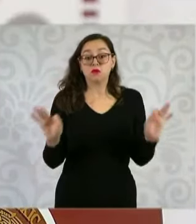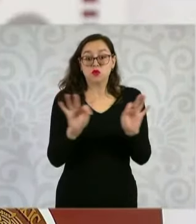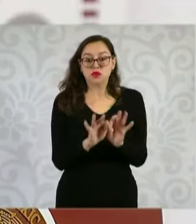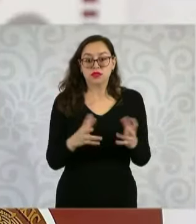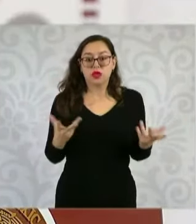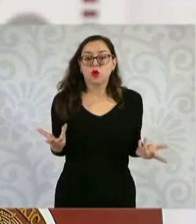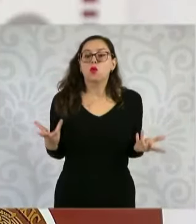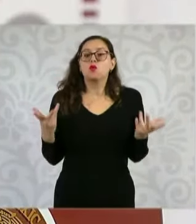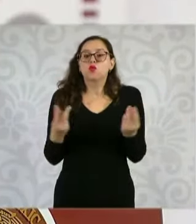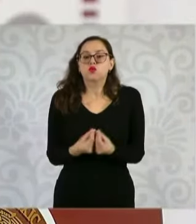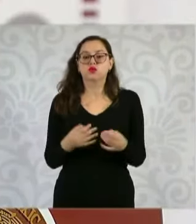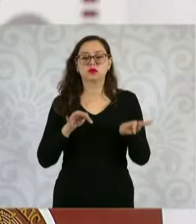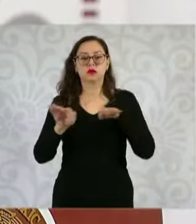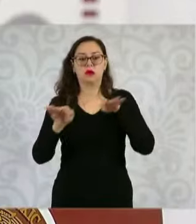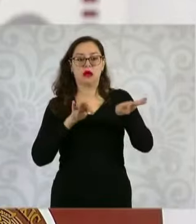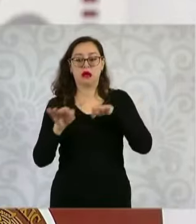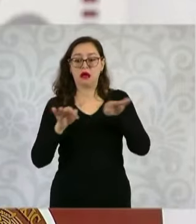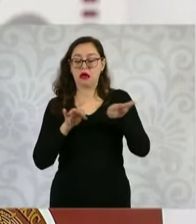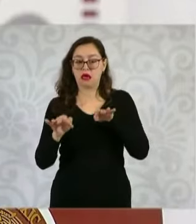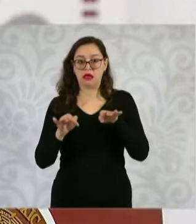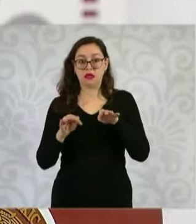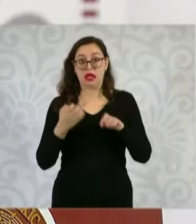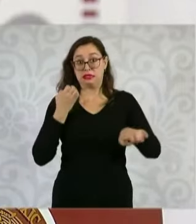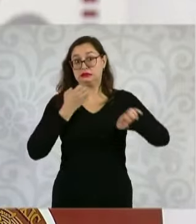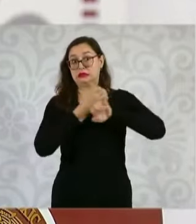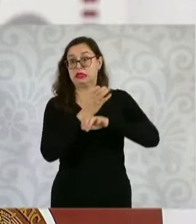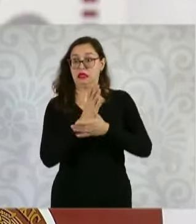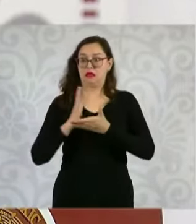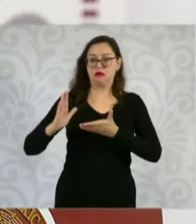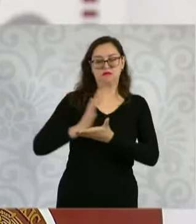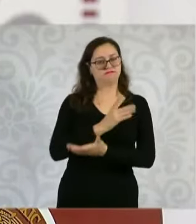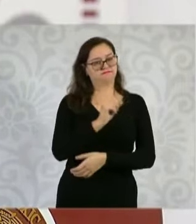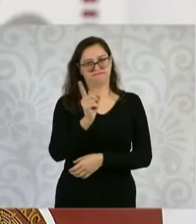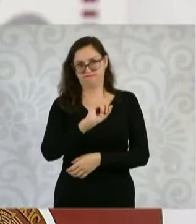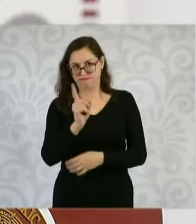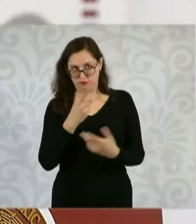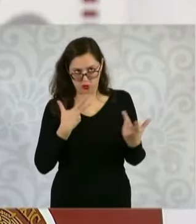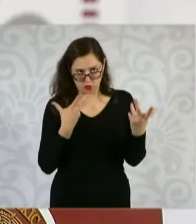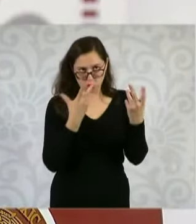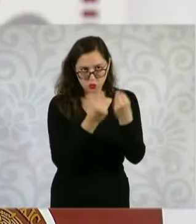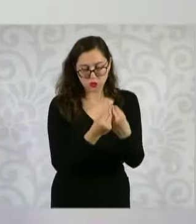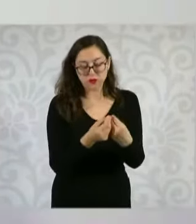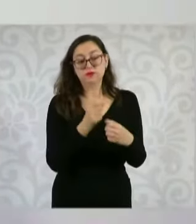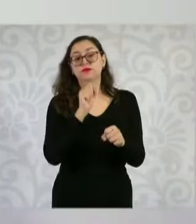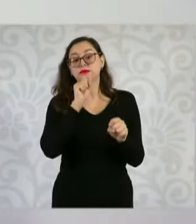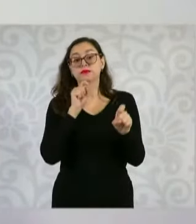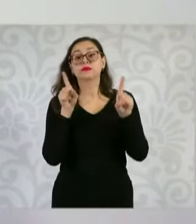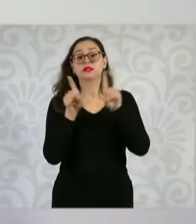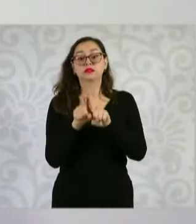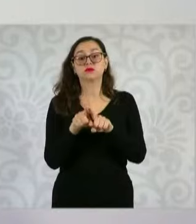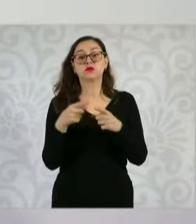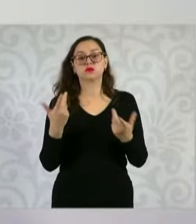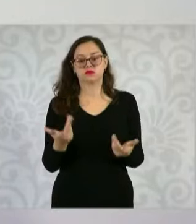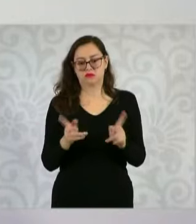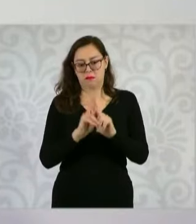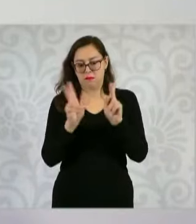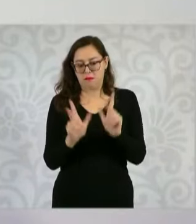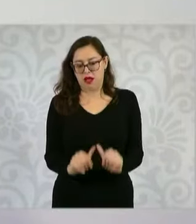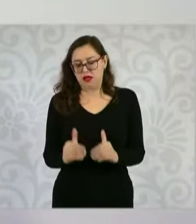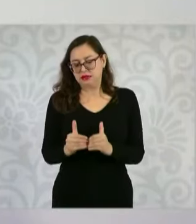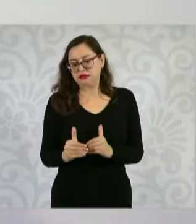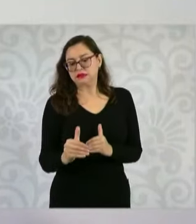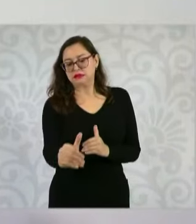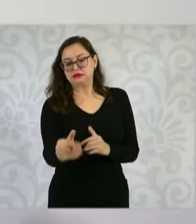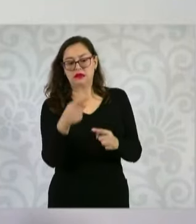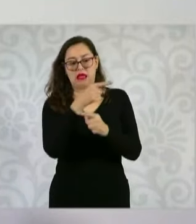creciente ellos van a decir es que no inició con el gobierno de López Obrador o con el de Claudia Claro que no pero s se